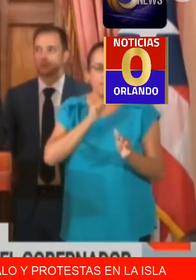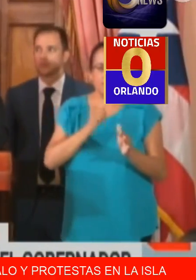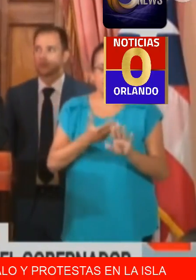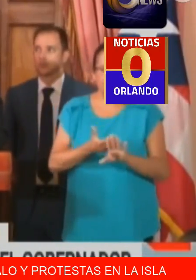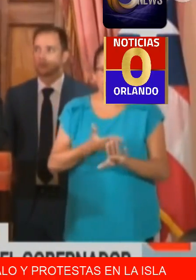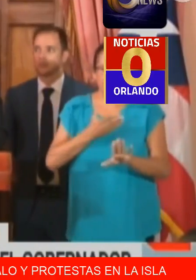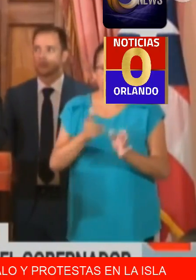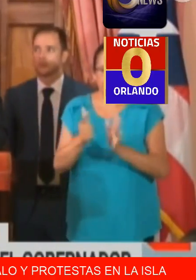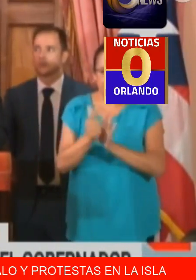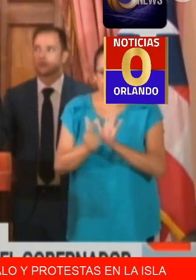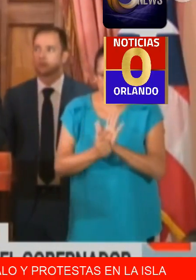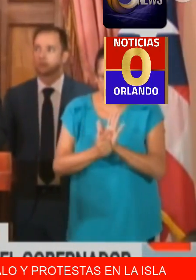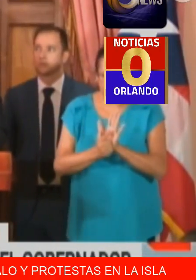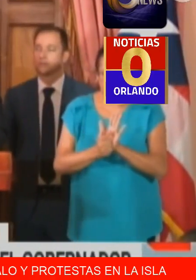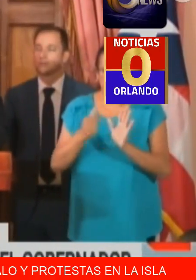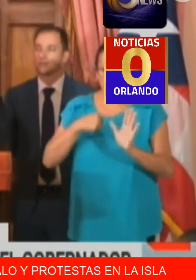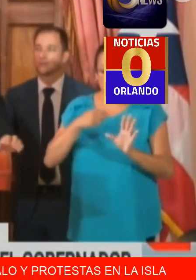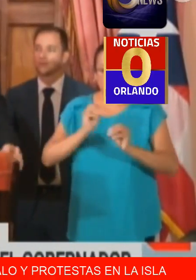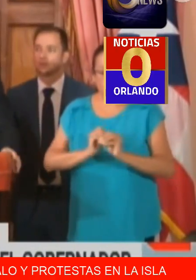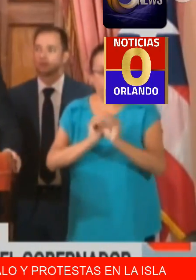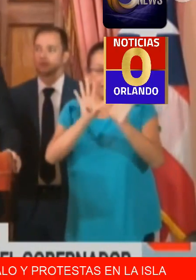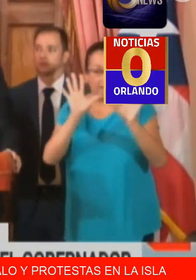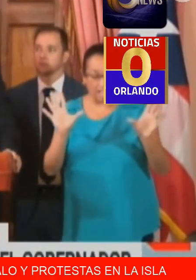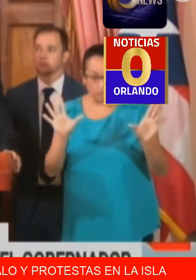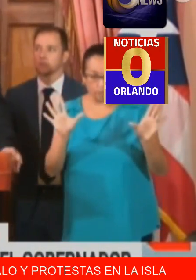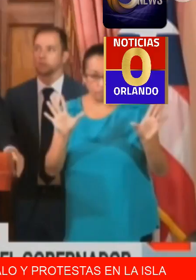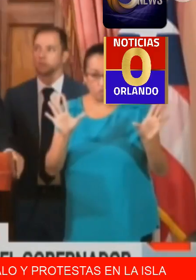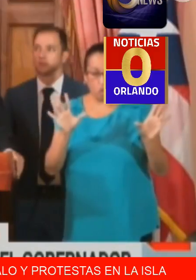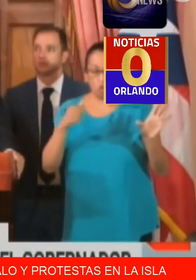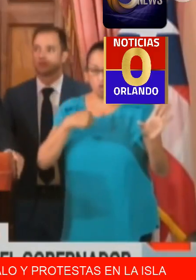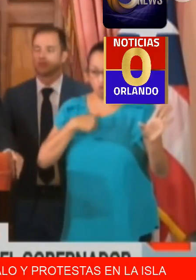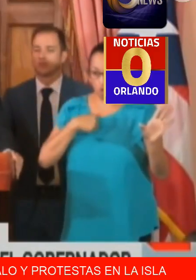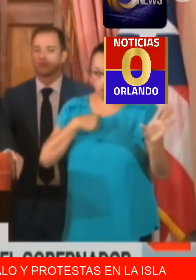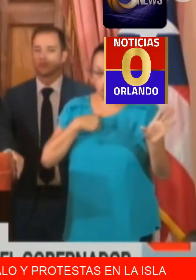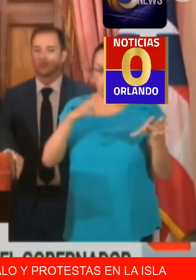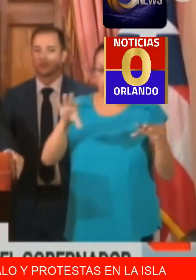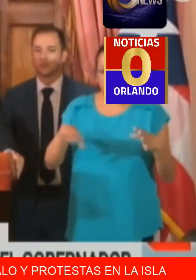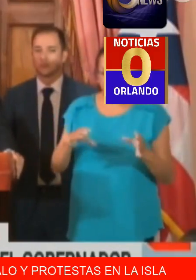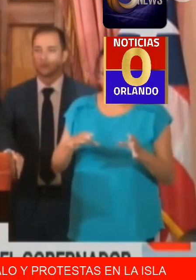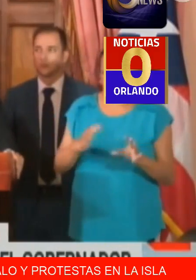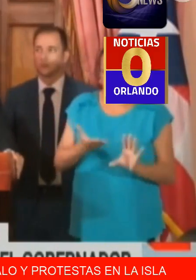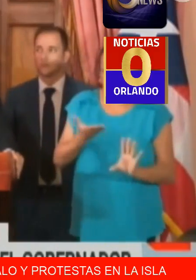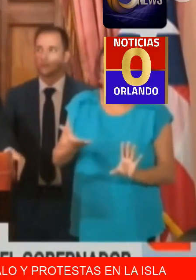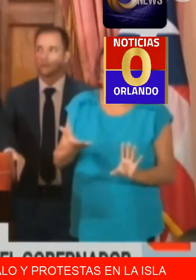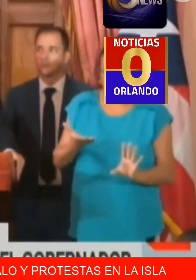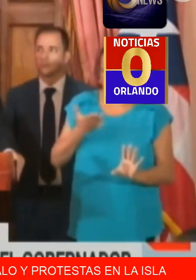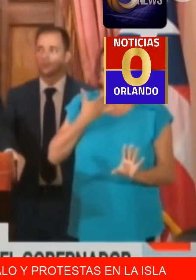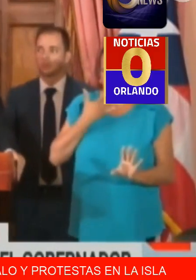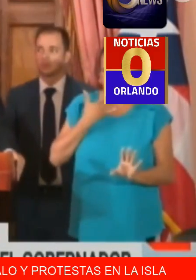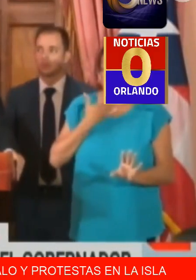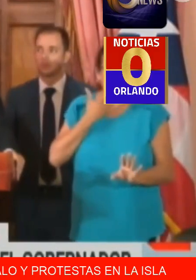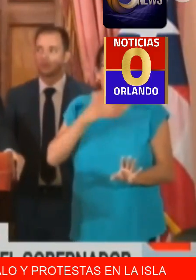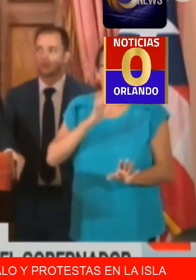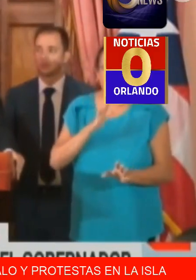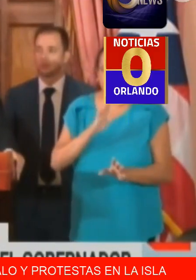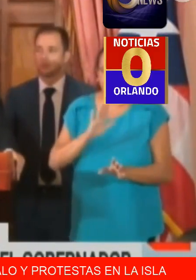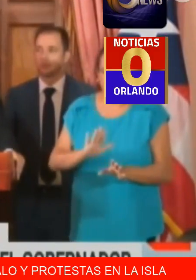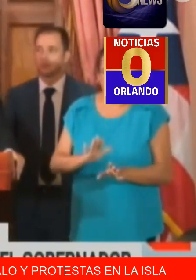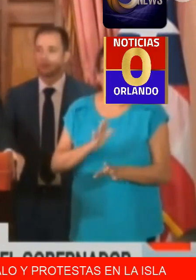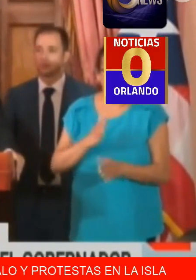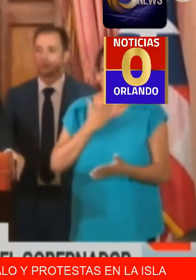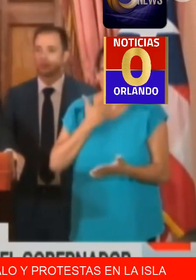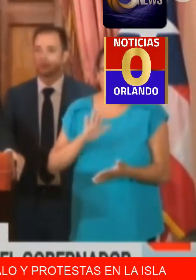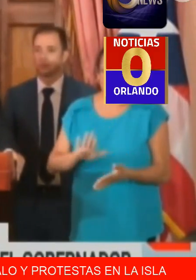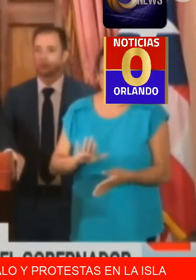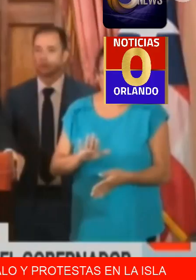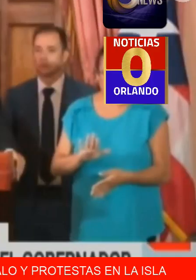estoy claro en eso. Yo cometí unos actos impropios y solicité